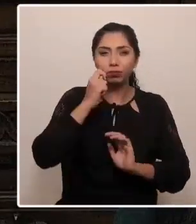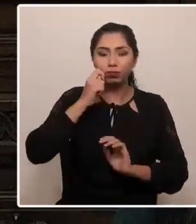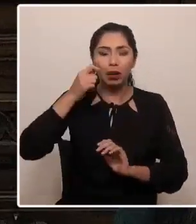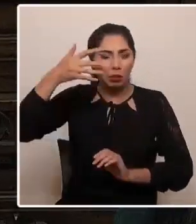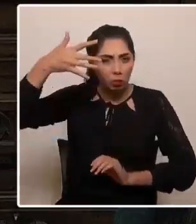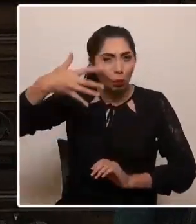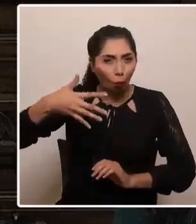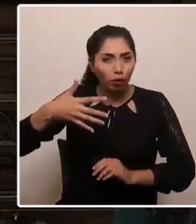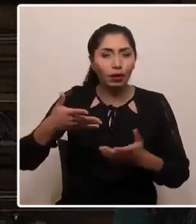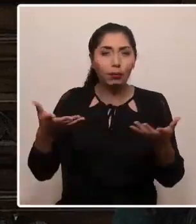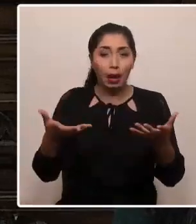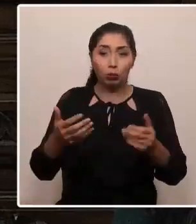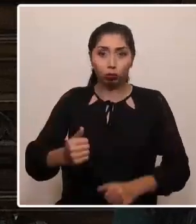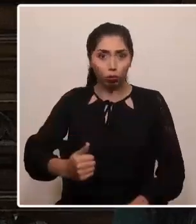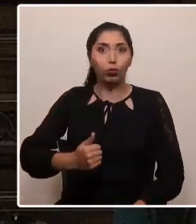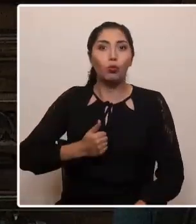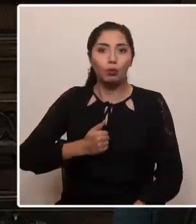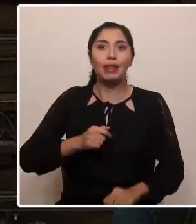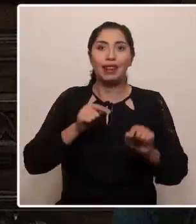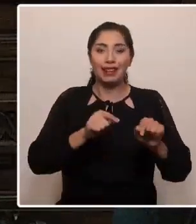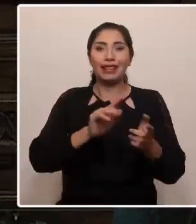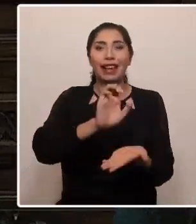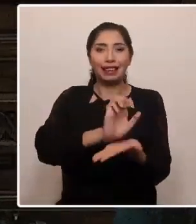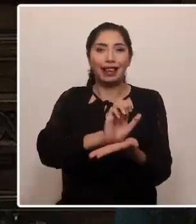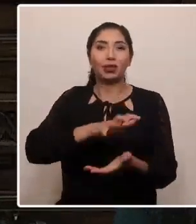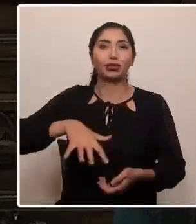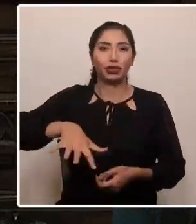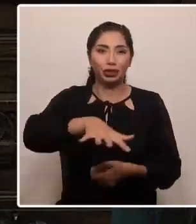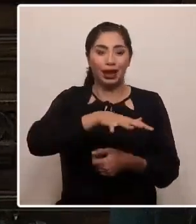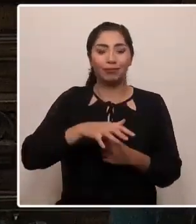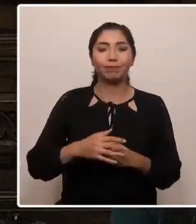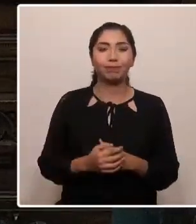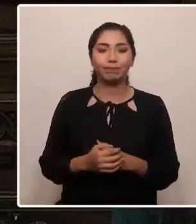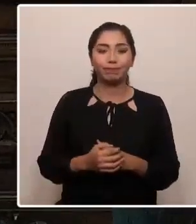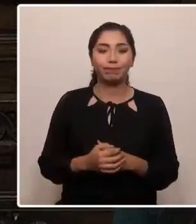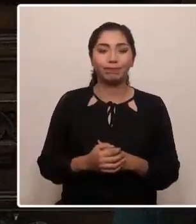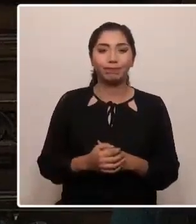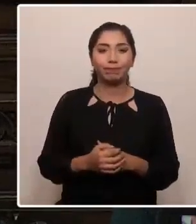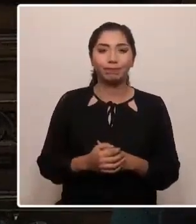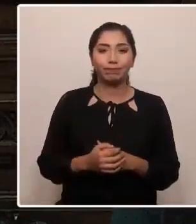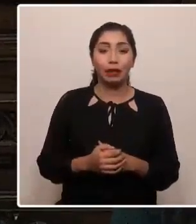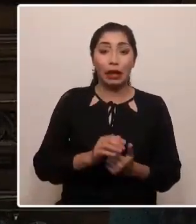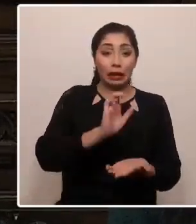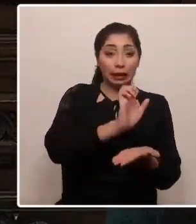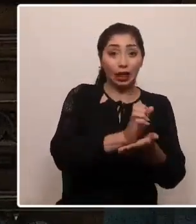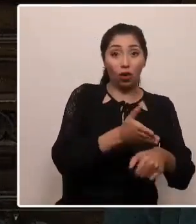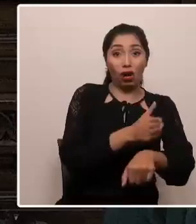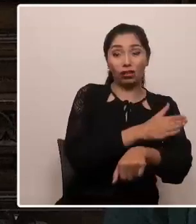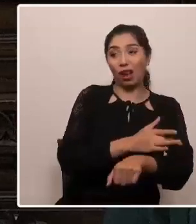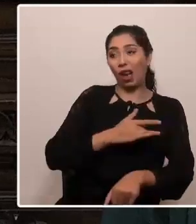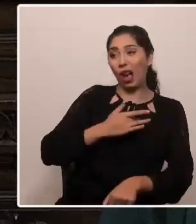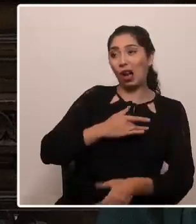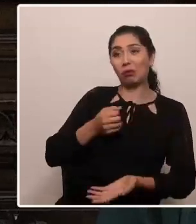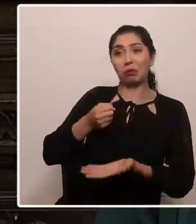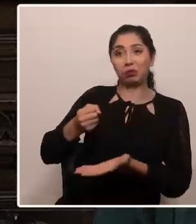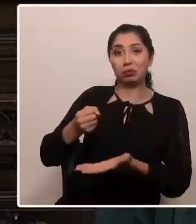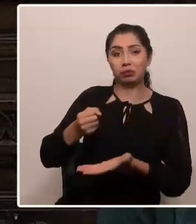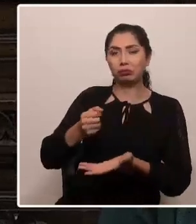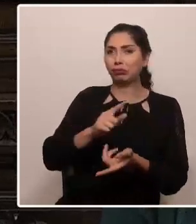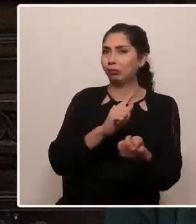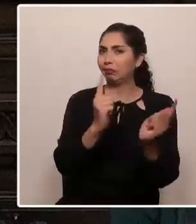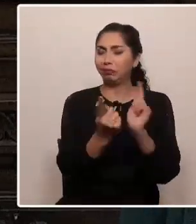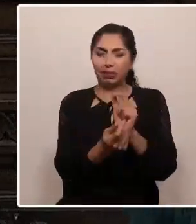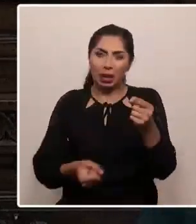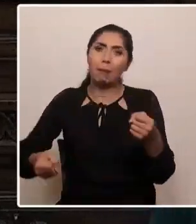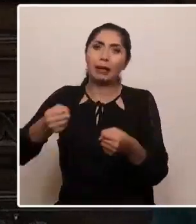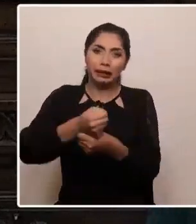para la materialización de ese Estado social, dando paso a la superación del Estado subsidiario para reemplazarlo por